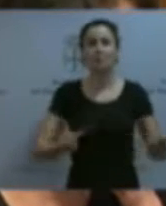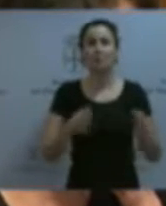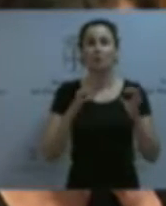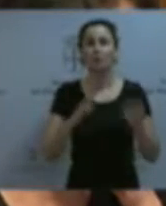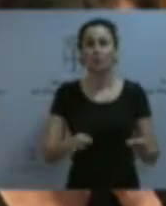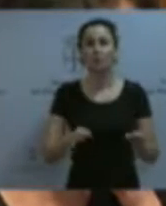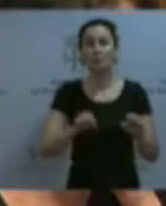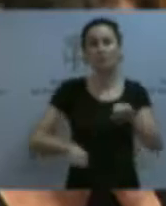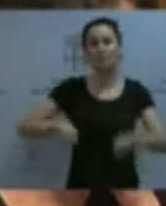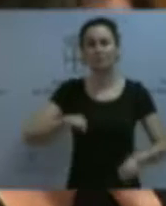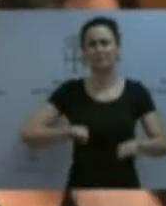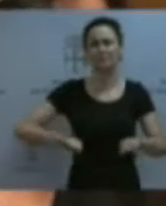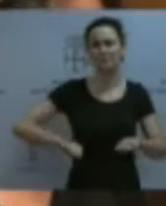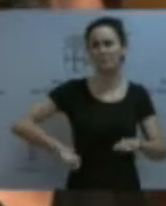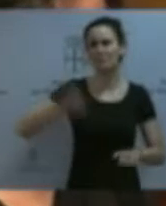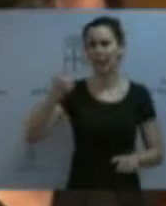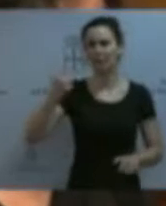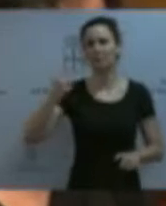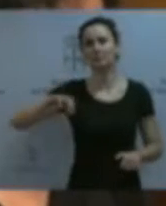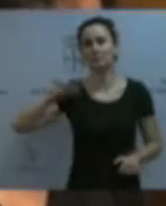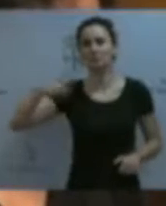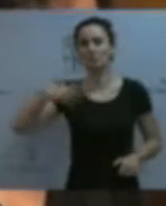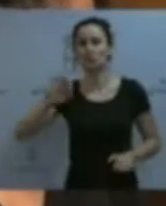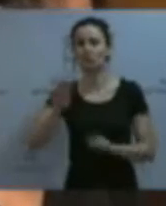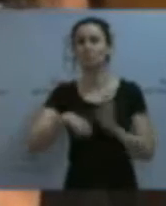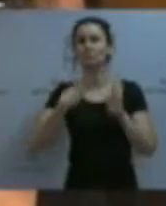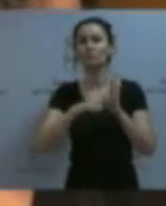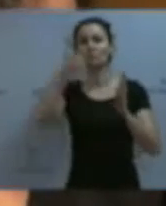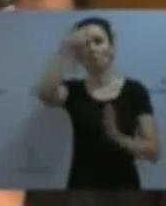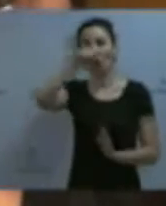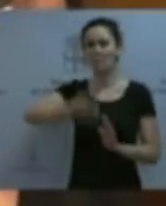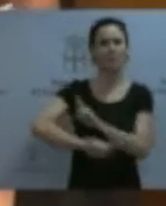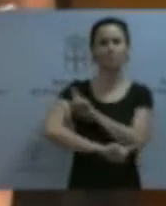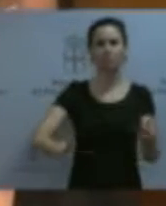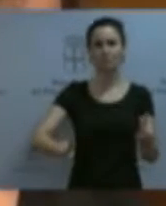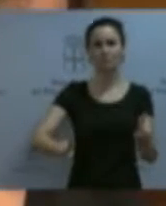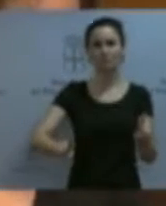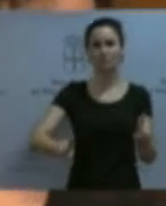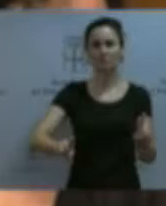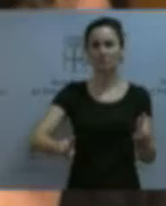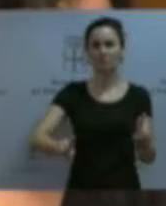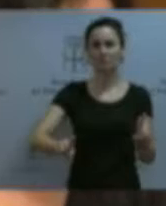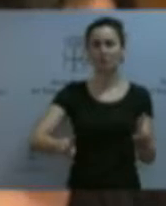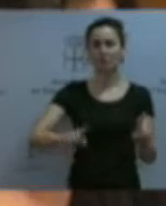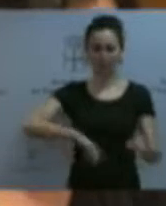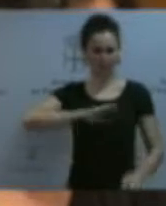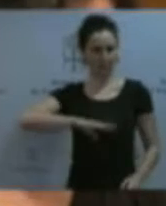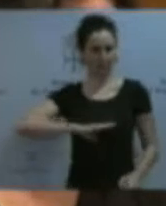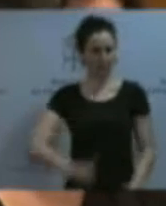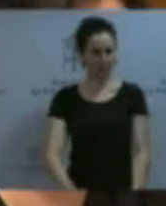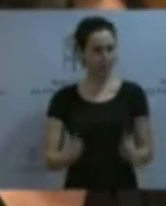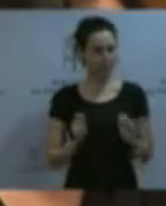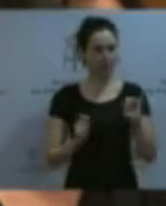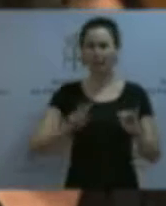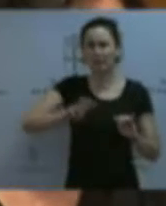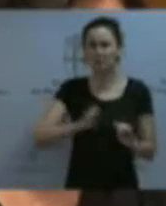de la palista de alto rendimiento señora Manchón en la categoría absoluta senior masculina sin tener en cuenta su capacitación o rendimiento